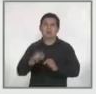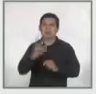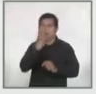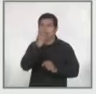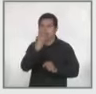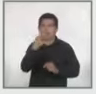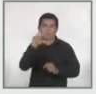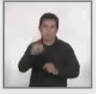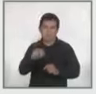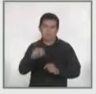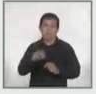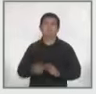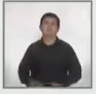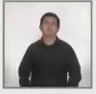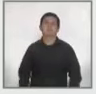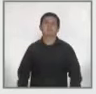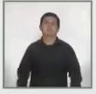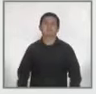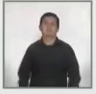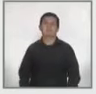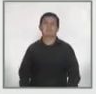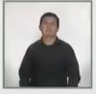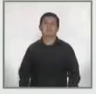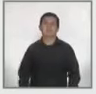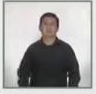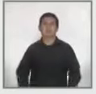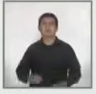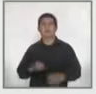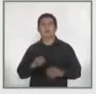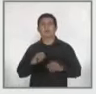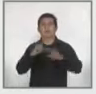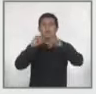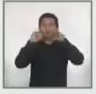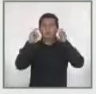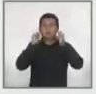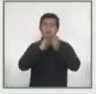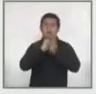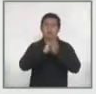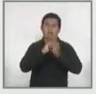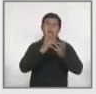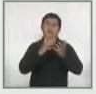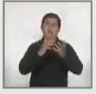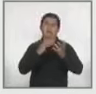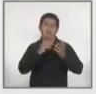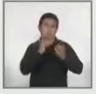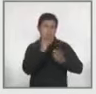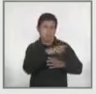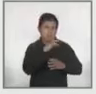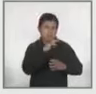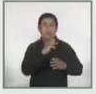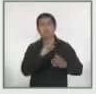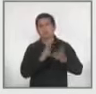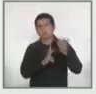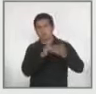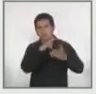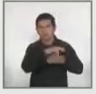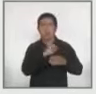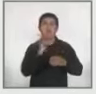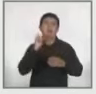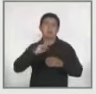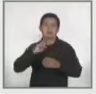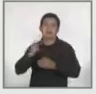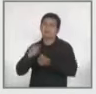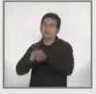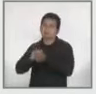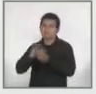del cubrebocas. Si es un cubrebocas desechable, lo podemos cortar y desechar. Si es de tela, hay que